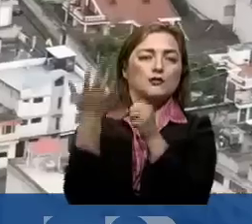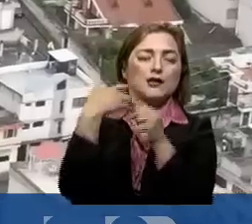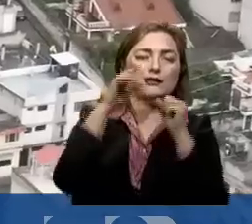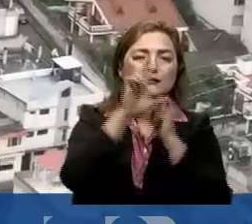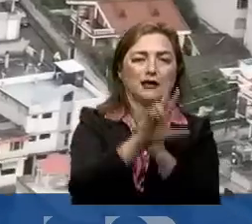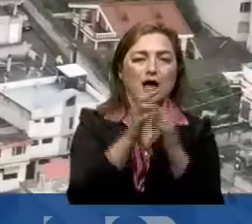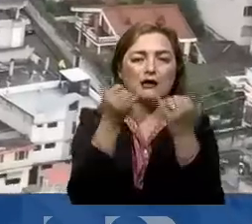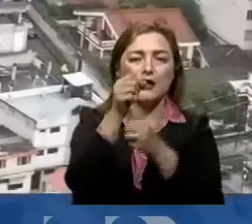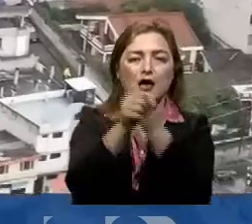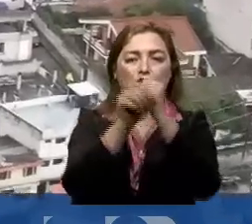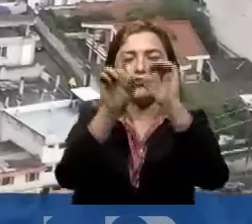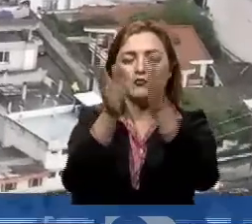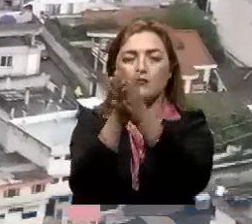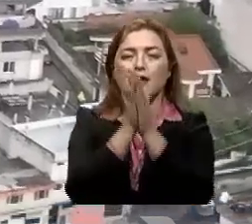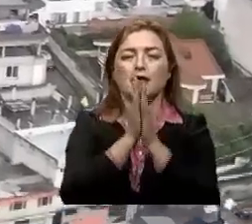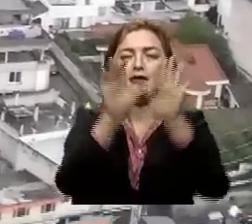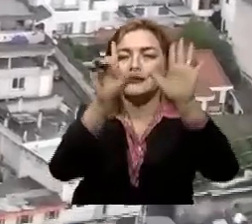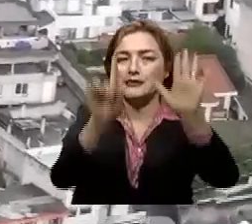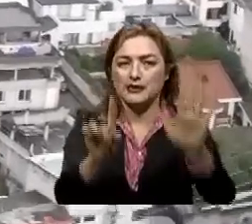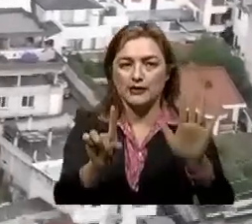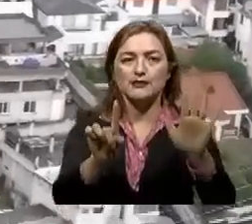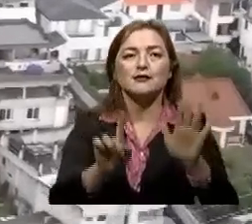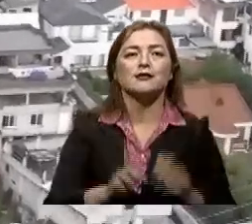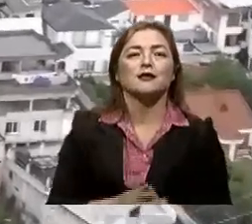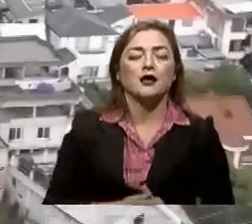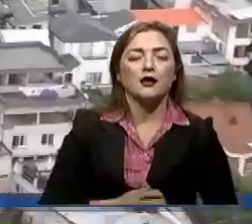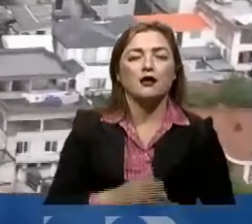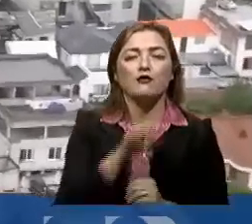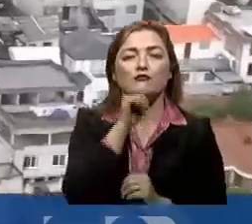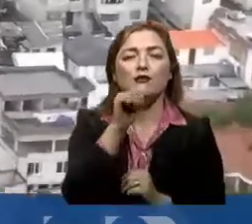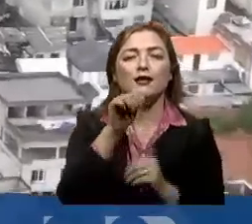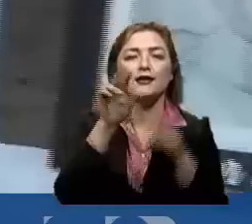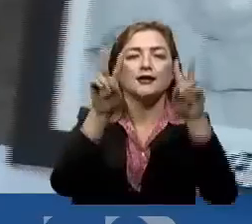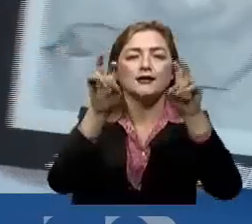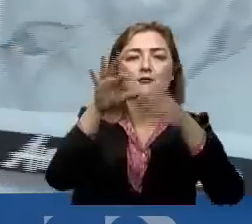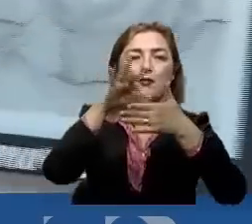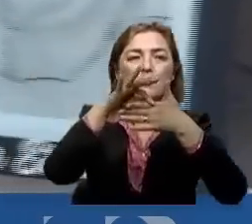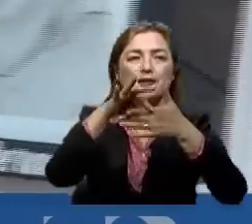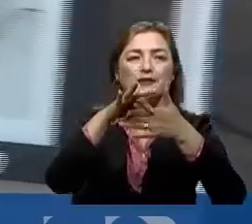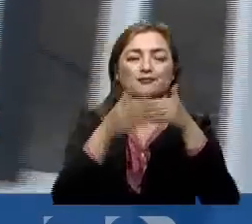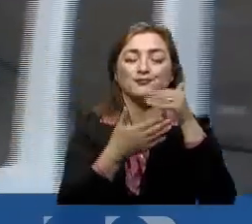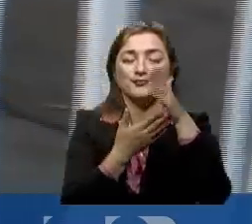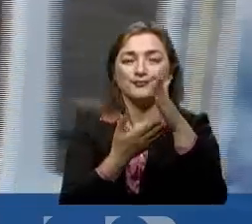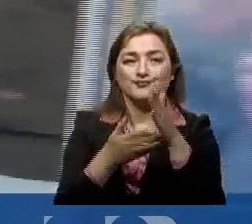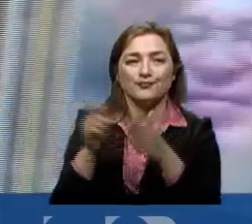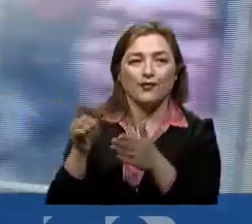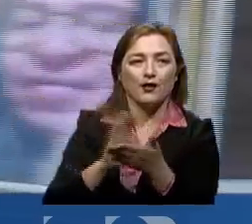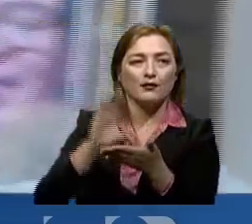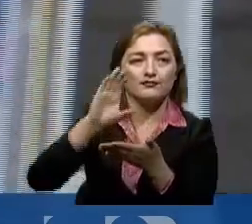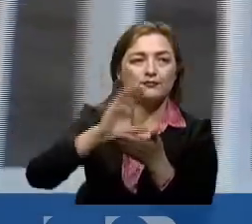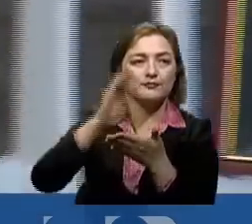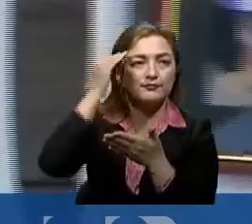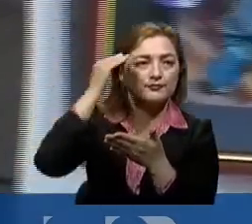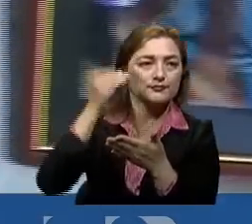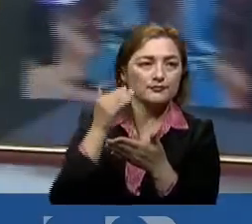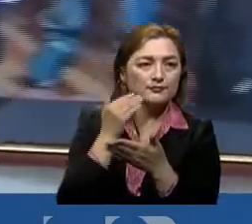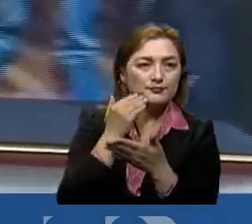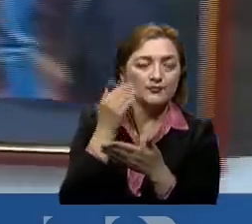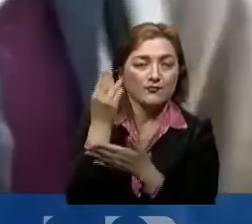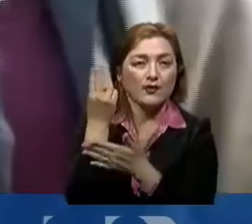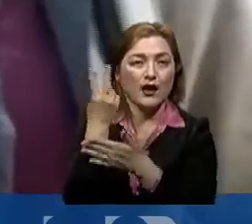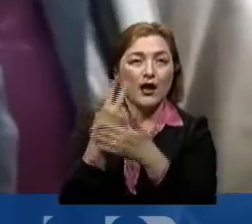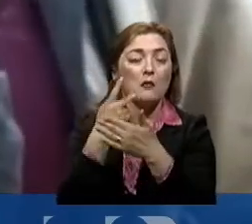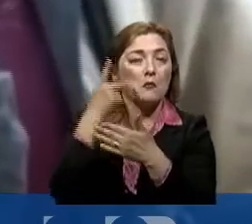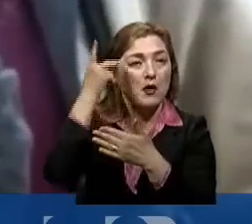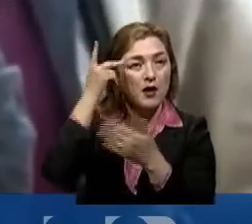6. Pero aún quedan algunos temas pendientes, dicen los vecinos de La Gasca. Por ejemplo, el bono a los menores que quedaron